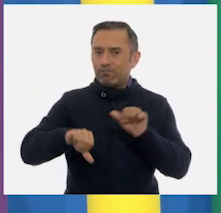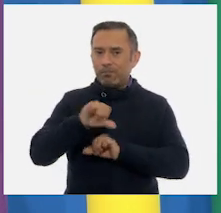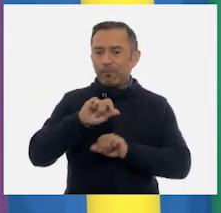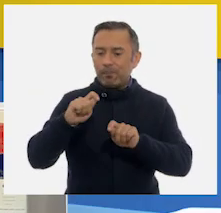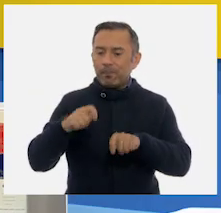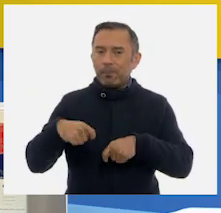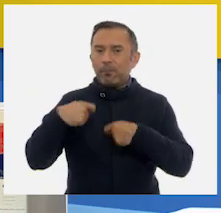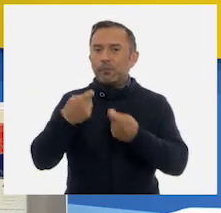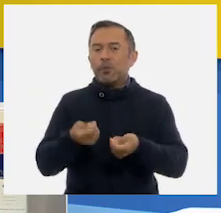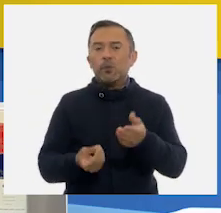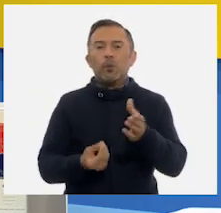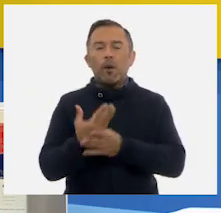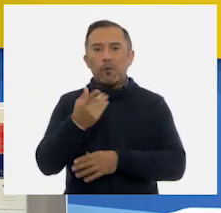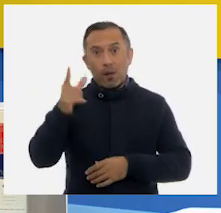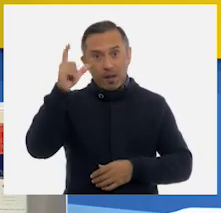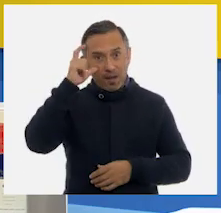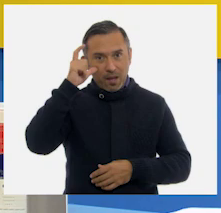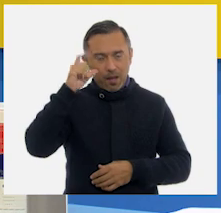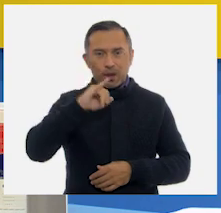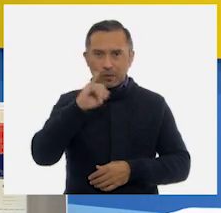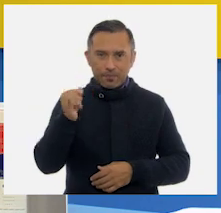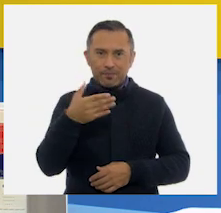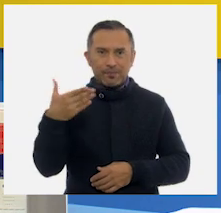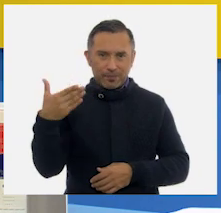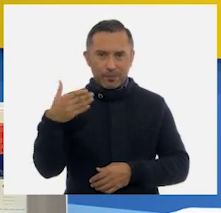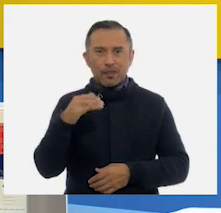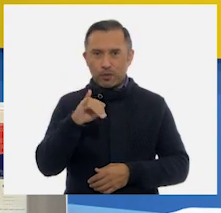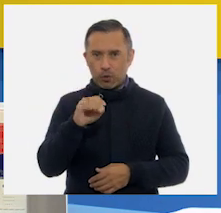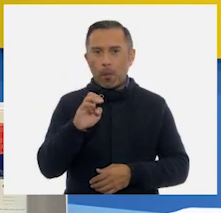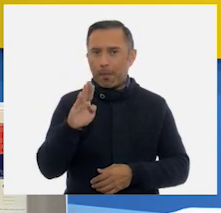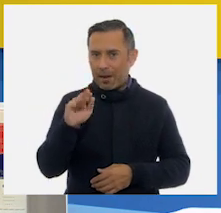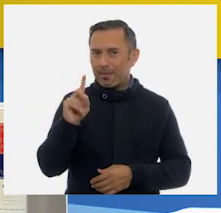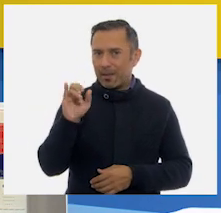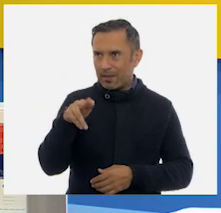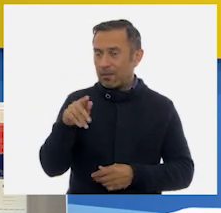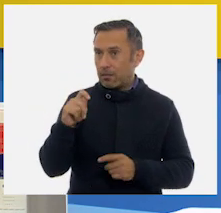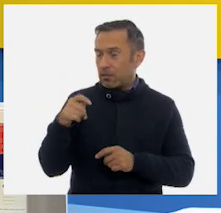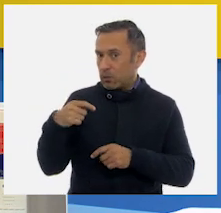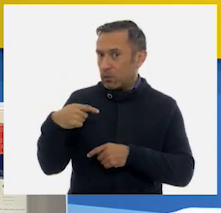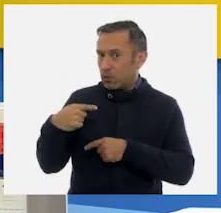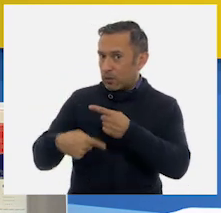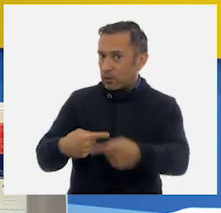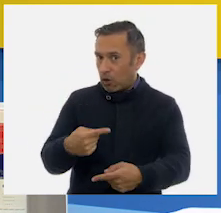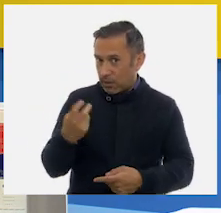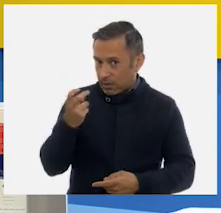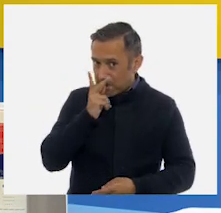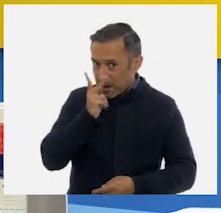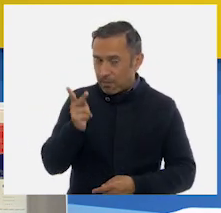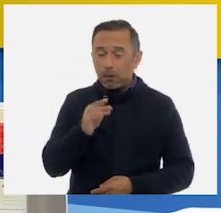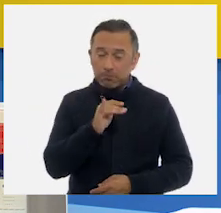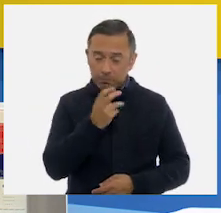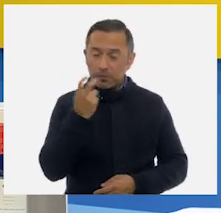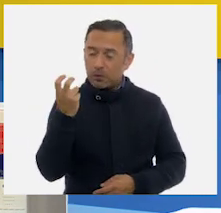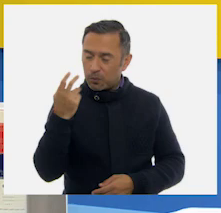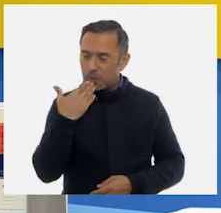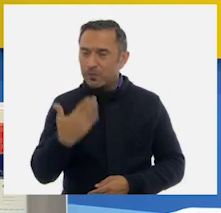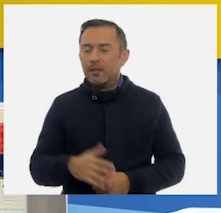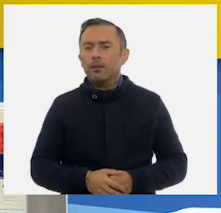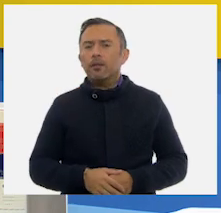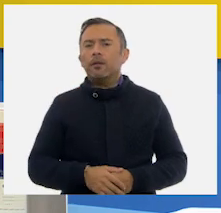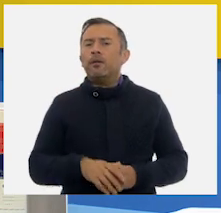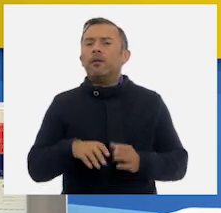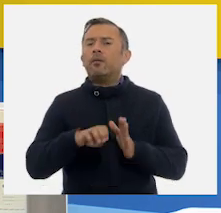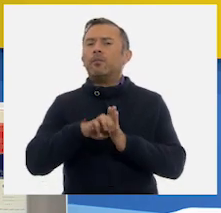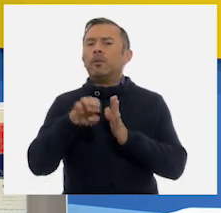Biden. Muy bien, María. Y por favor, ¿podrías ponerme un ejemplo relacionado con los textos que hemos